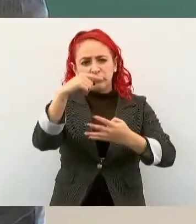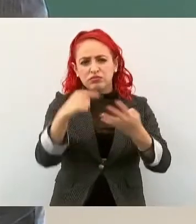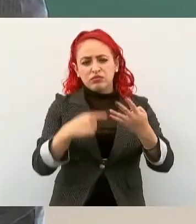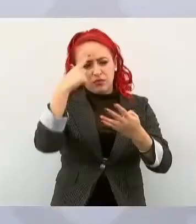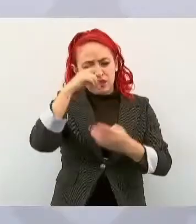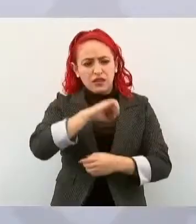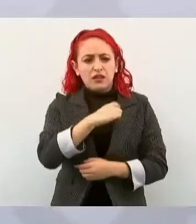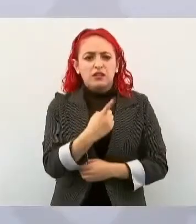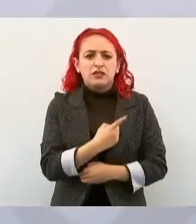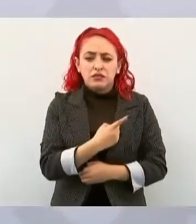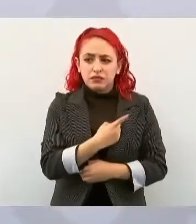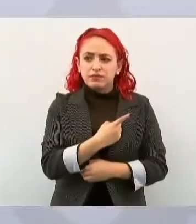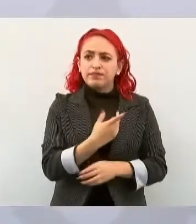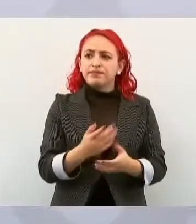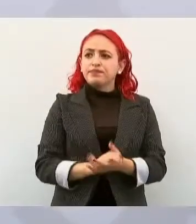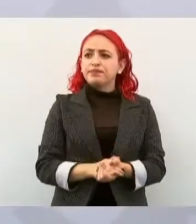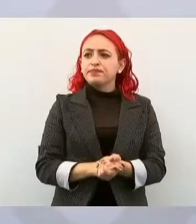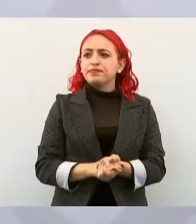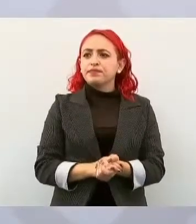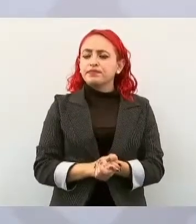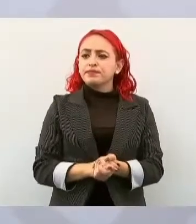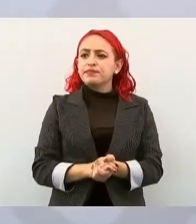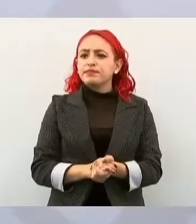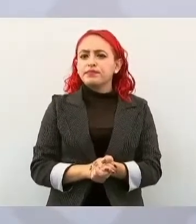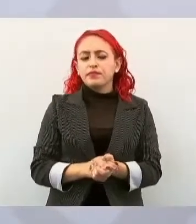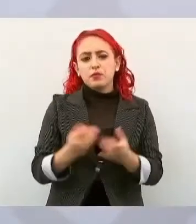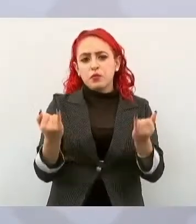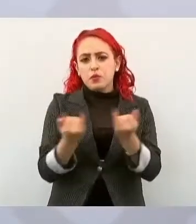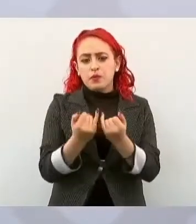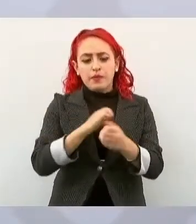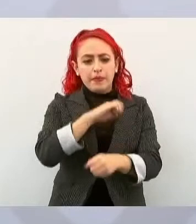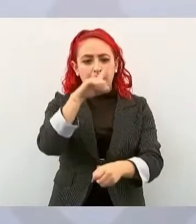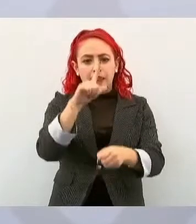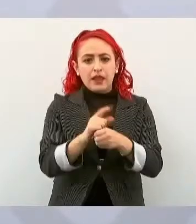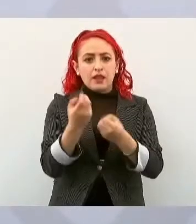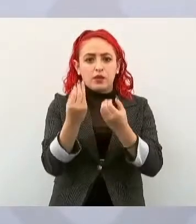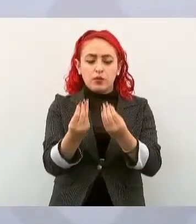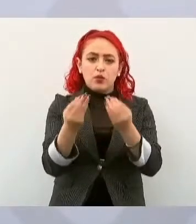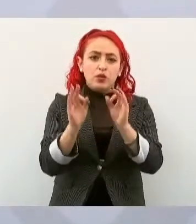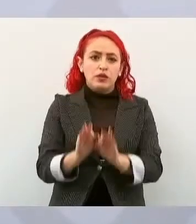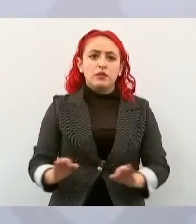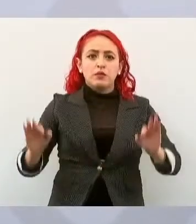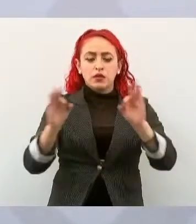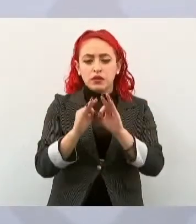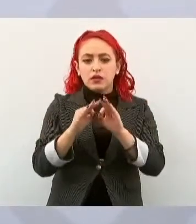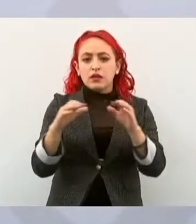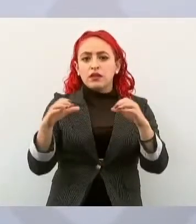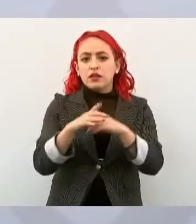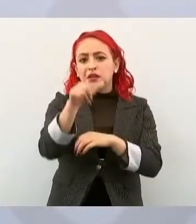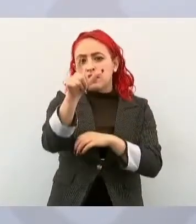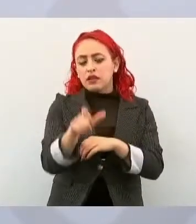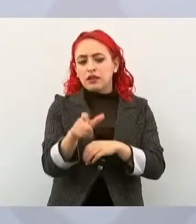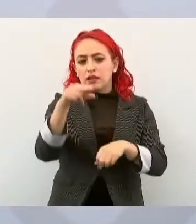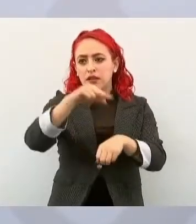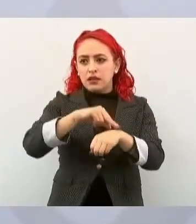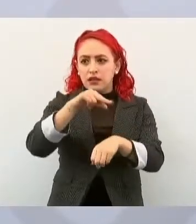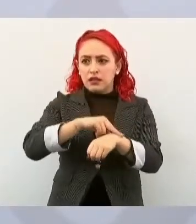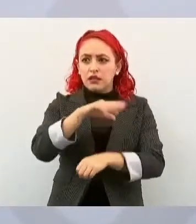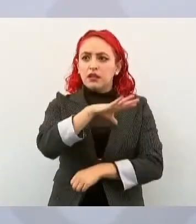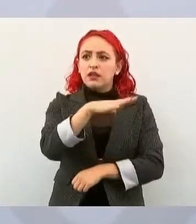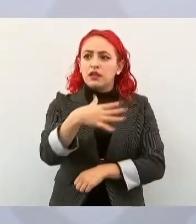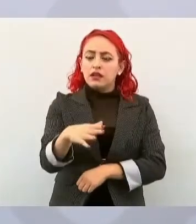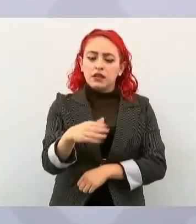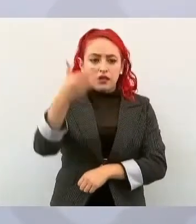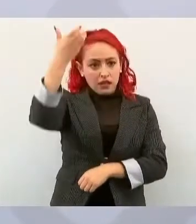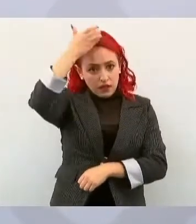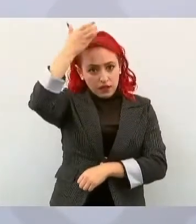la salud, y desde luego, en un espacio especial muy importante también, contar con los médicos generales, con